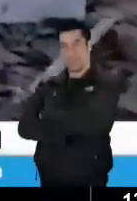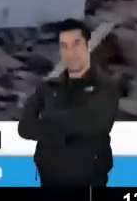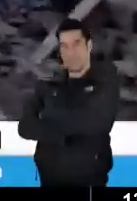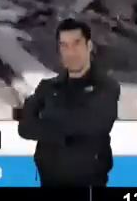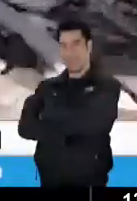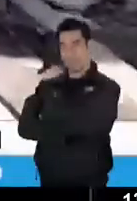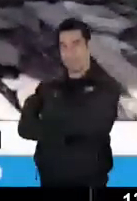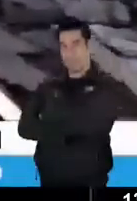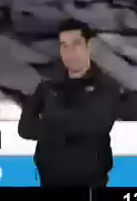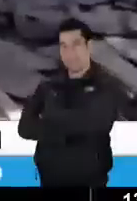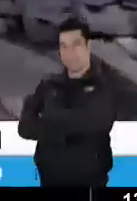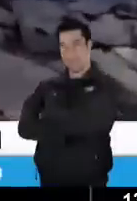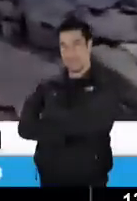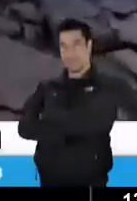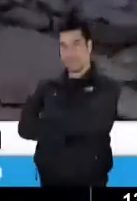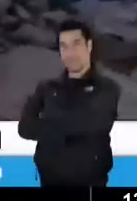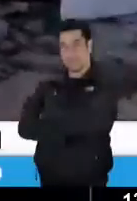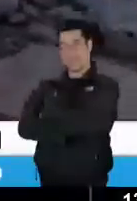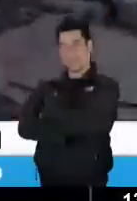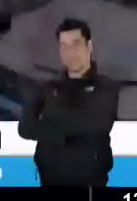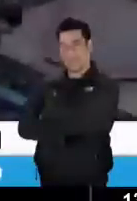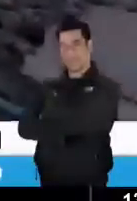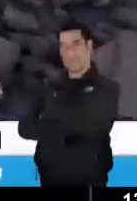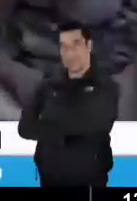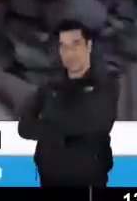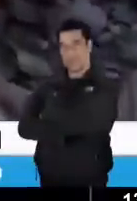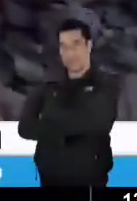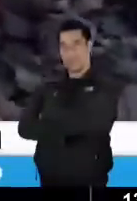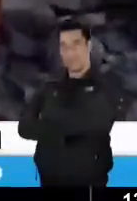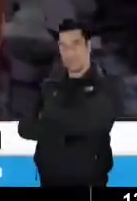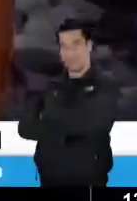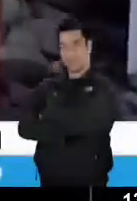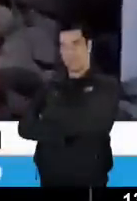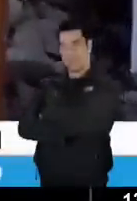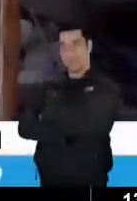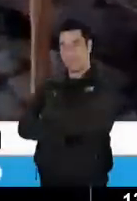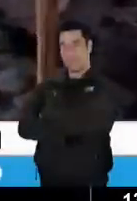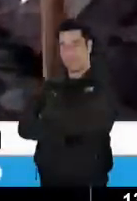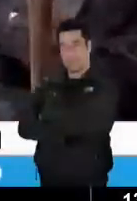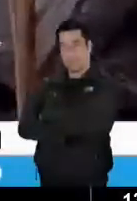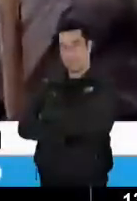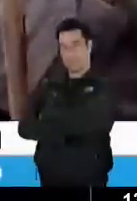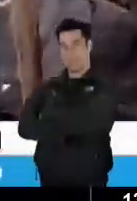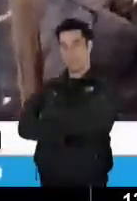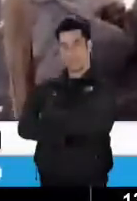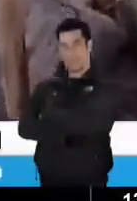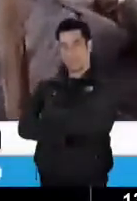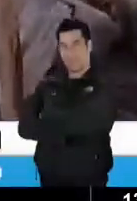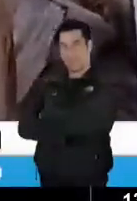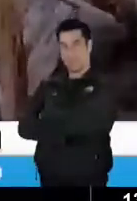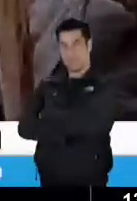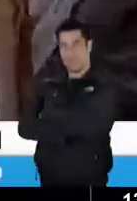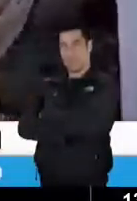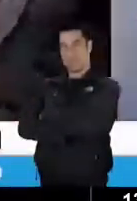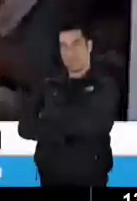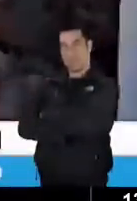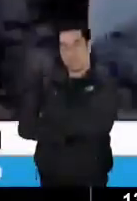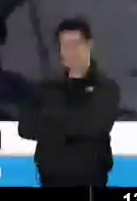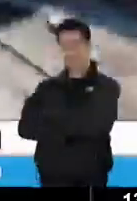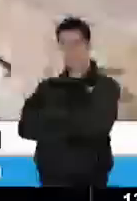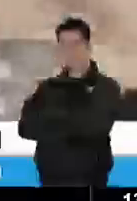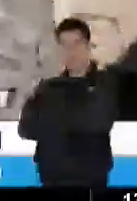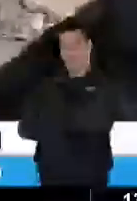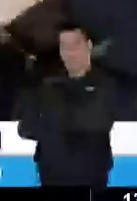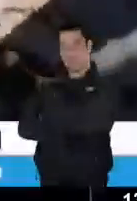armado, con varios miles de pesos invertidos, prácticamente una casa en medio de la plaza, donde efectivamente se recordaba a